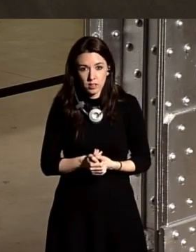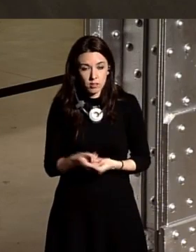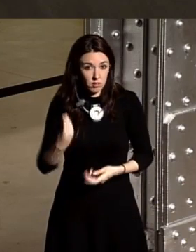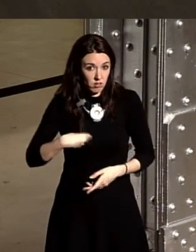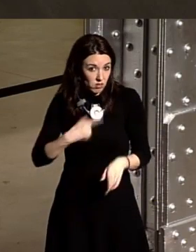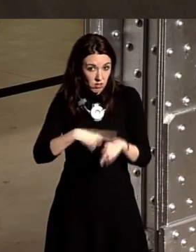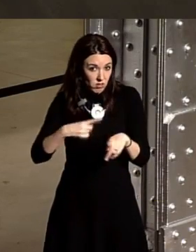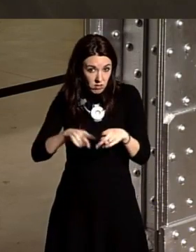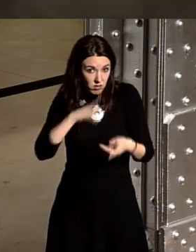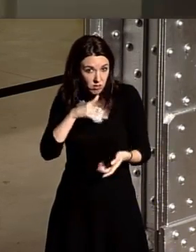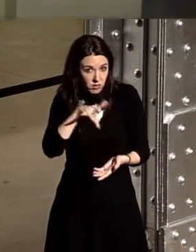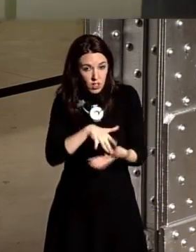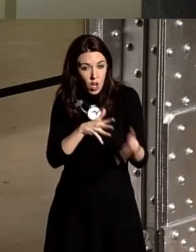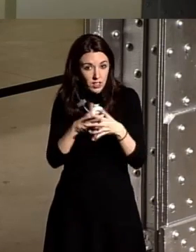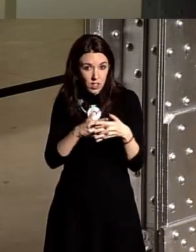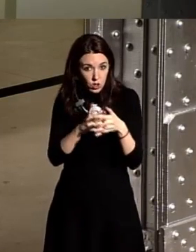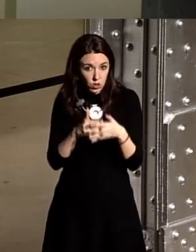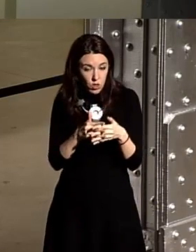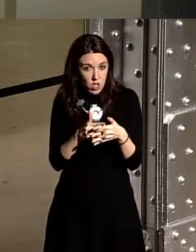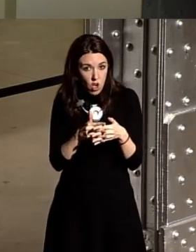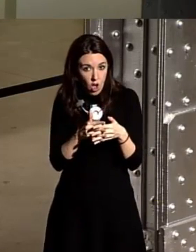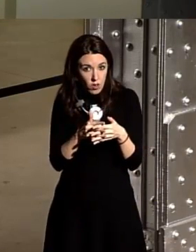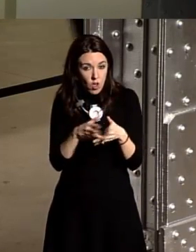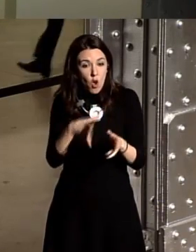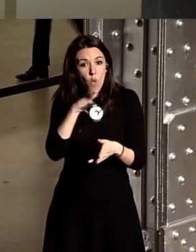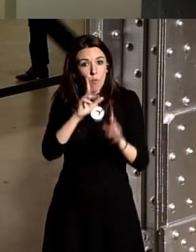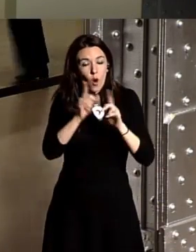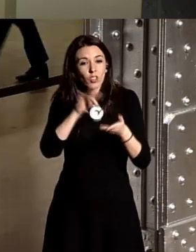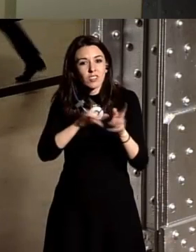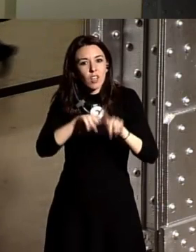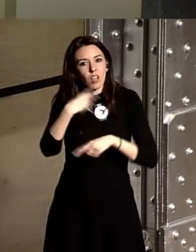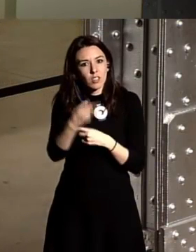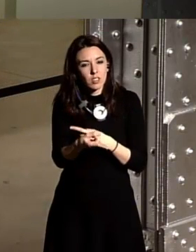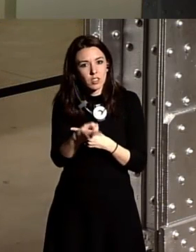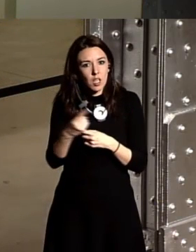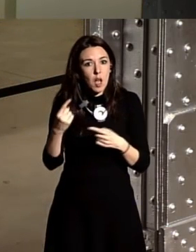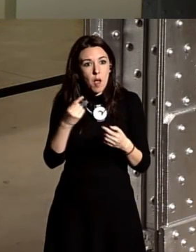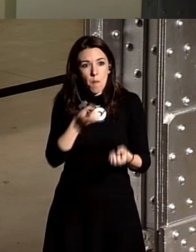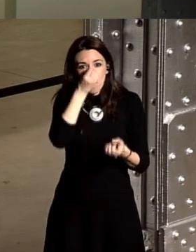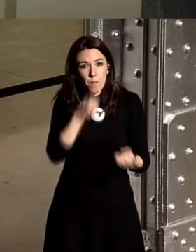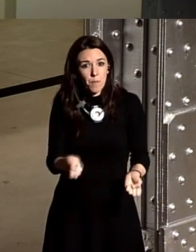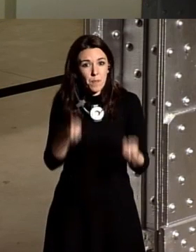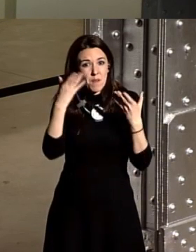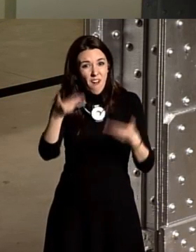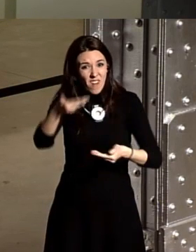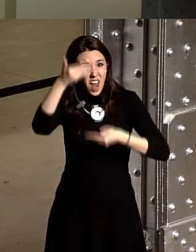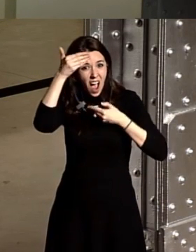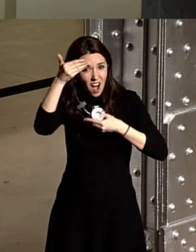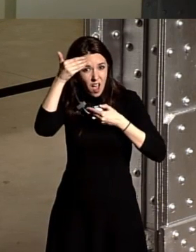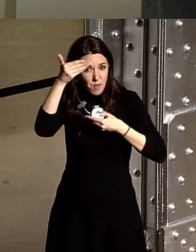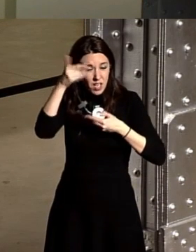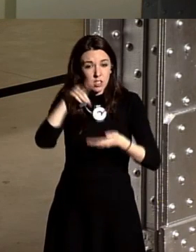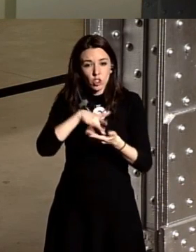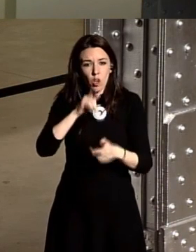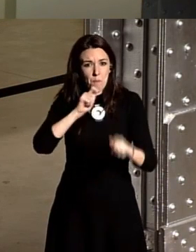está pasando ahora en los Estados Unidos en el hecho que después de la primavera árabe, muchos